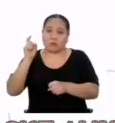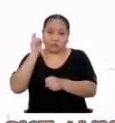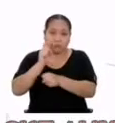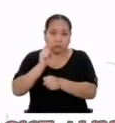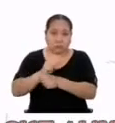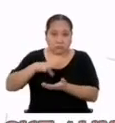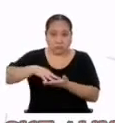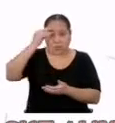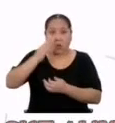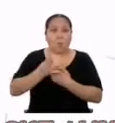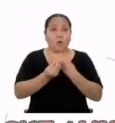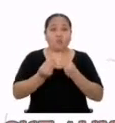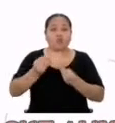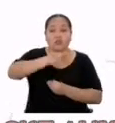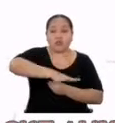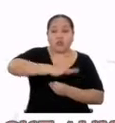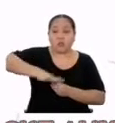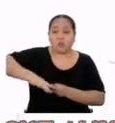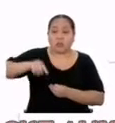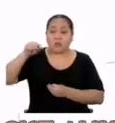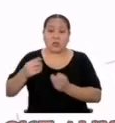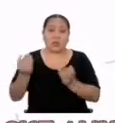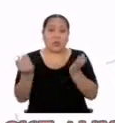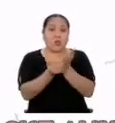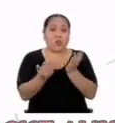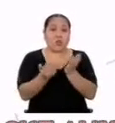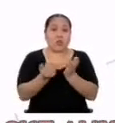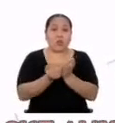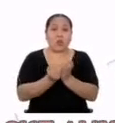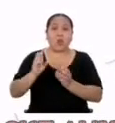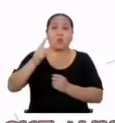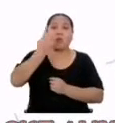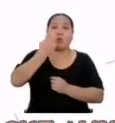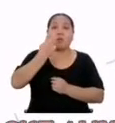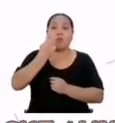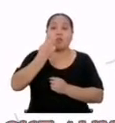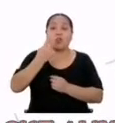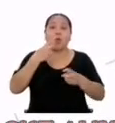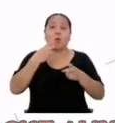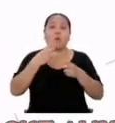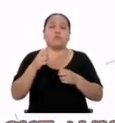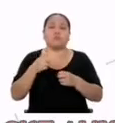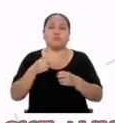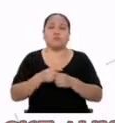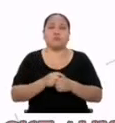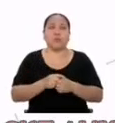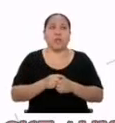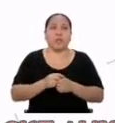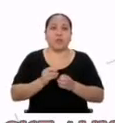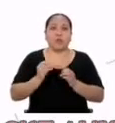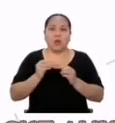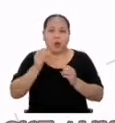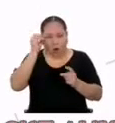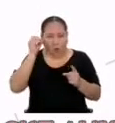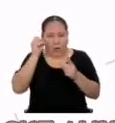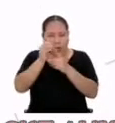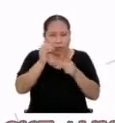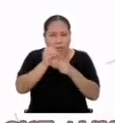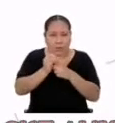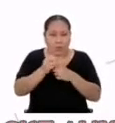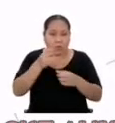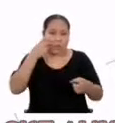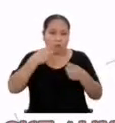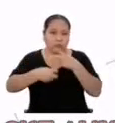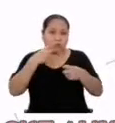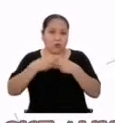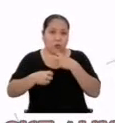los niños y las escuelas están en primera línea de los conflictos armados. Aulas, profesores